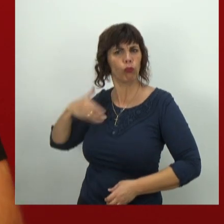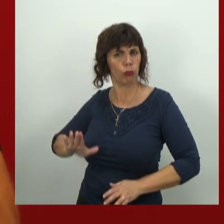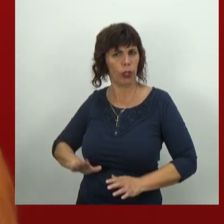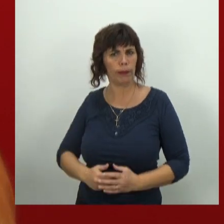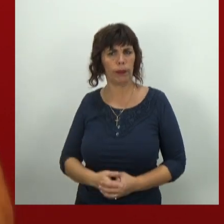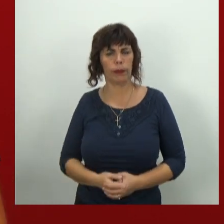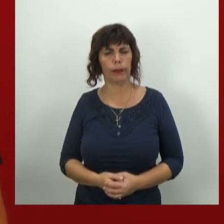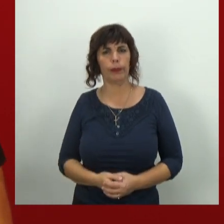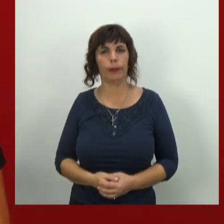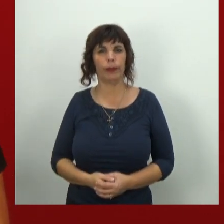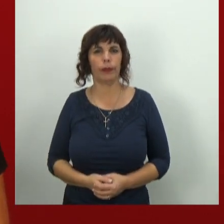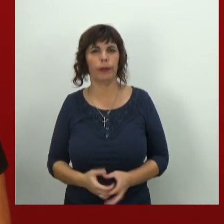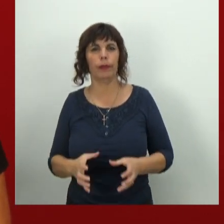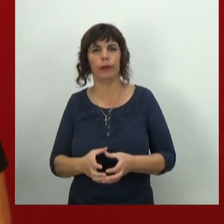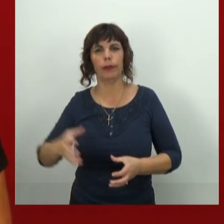El reino de Dios,